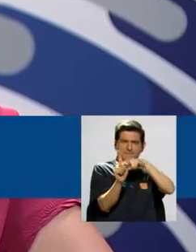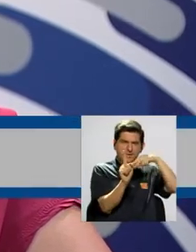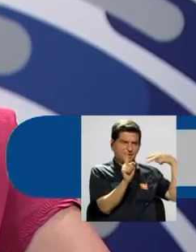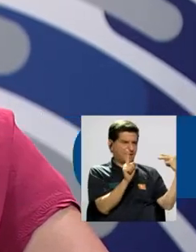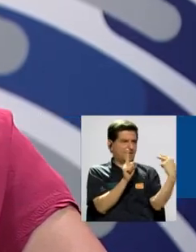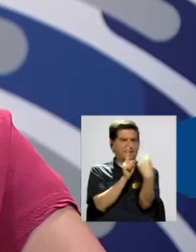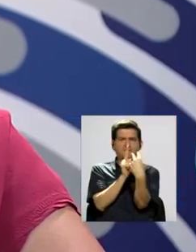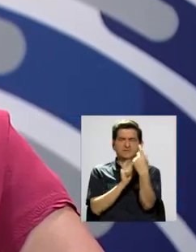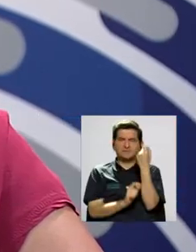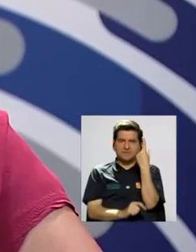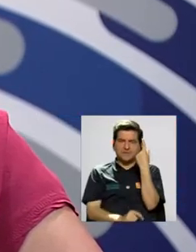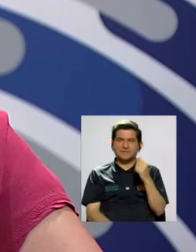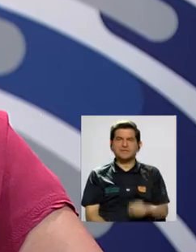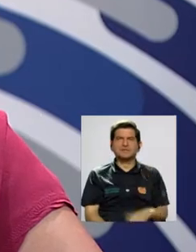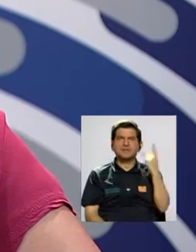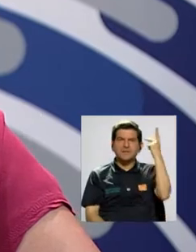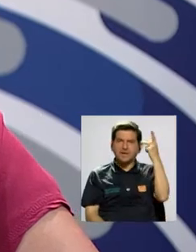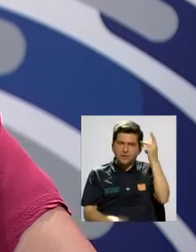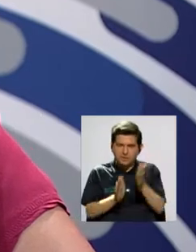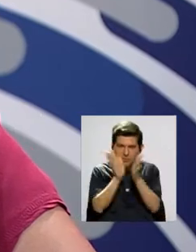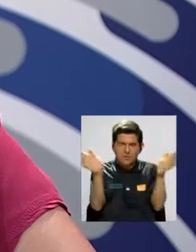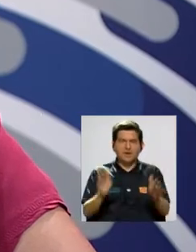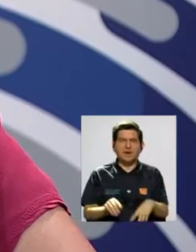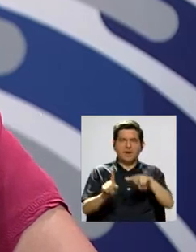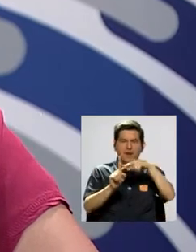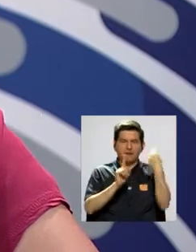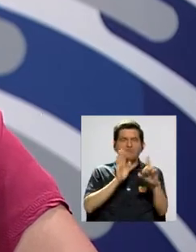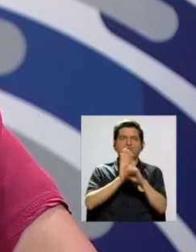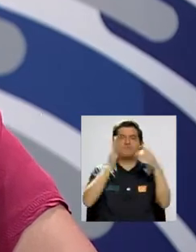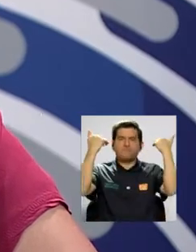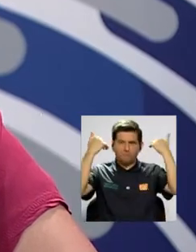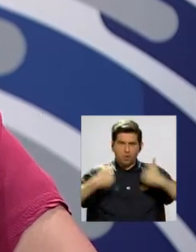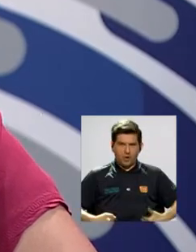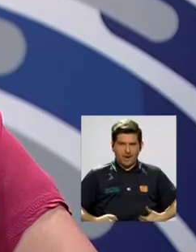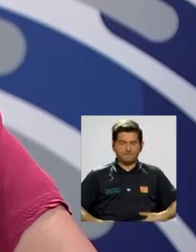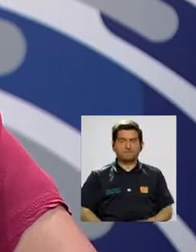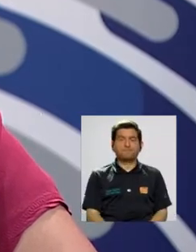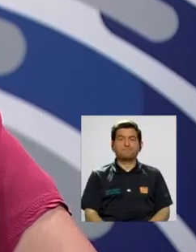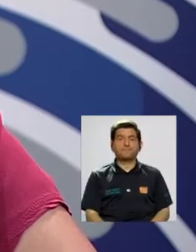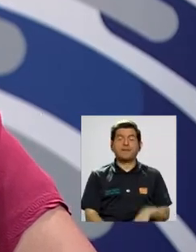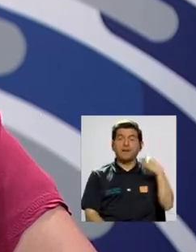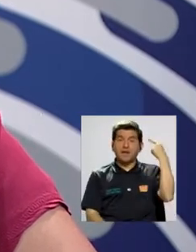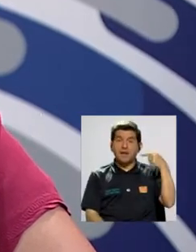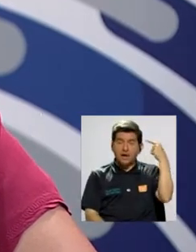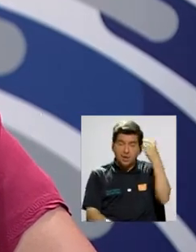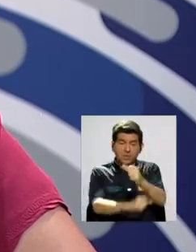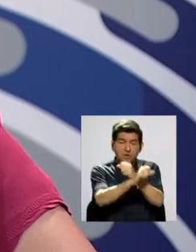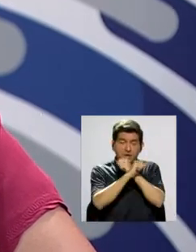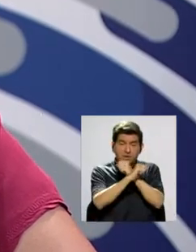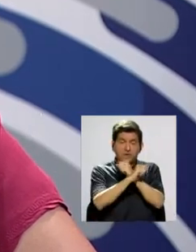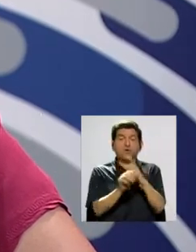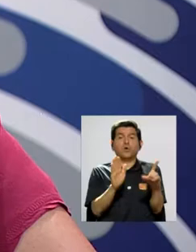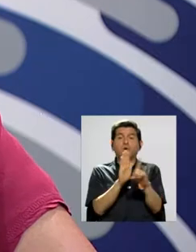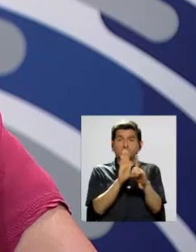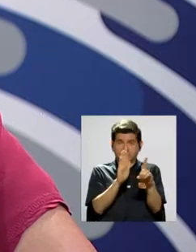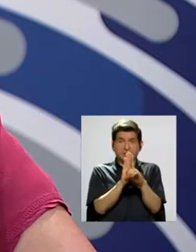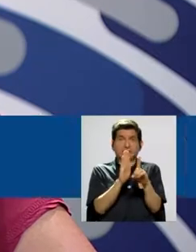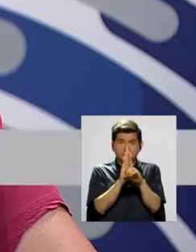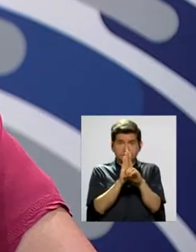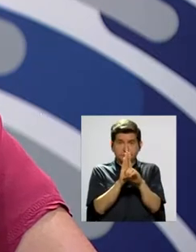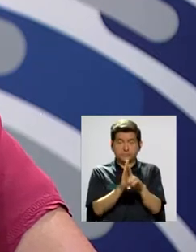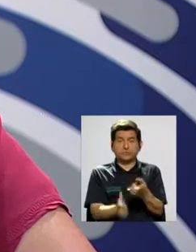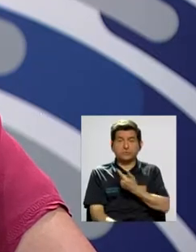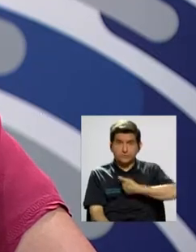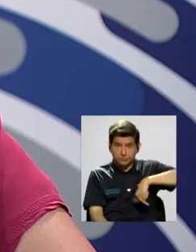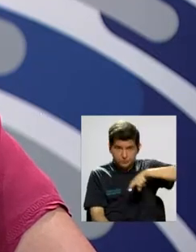entender la política pública desde el enfoque de derechos humanos. O sea, el Estado tiene que garantizar nuestros derechos. Nosotros